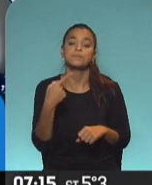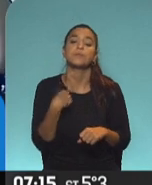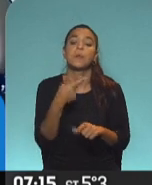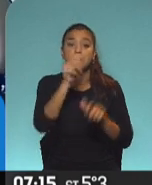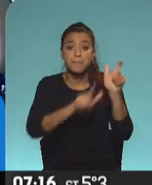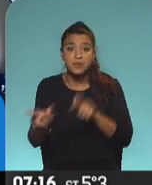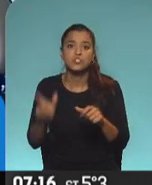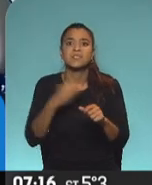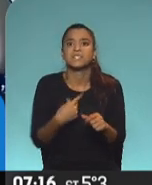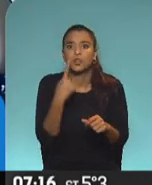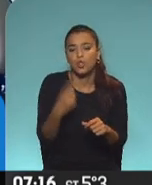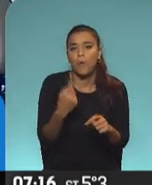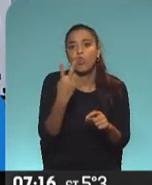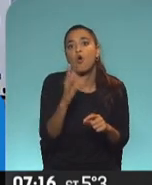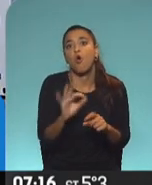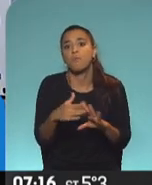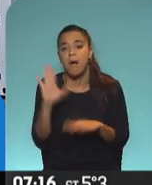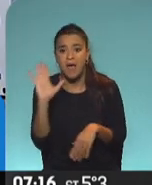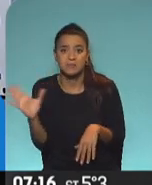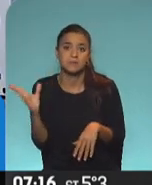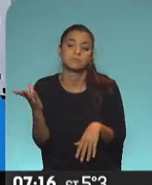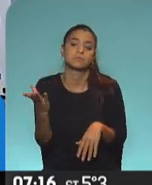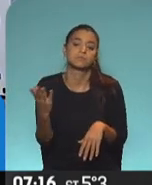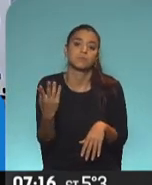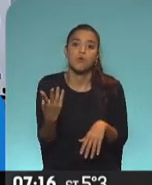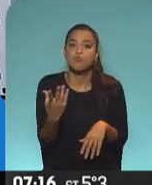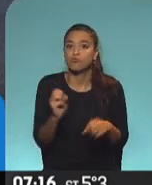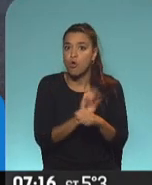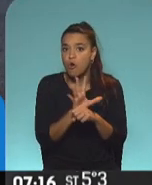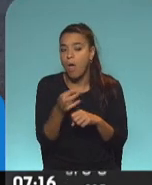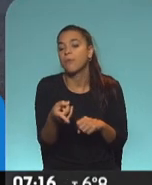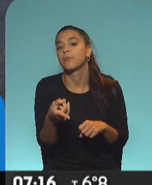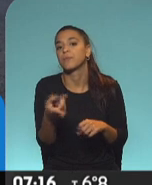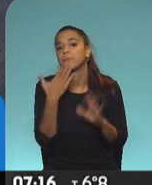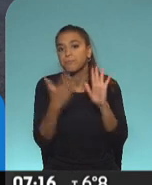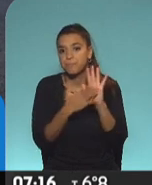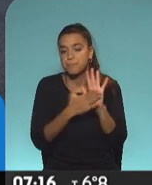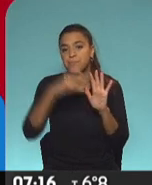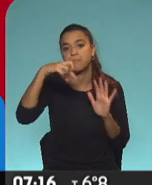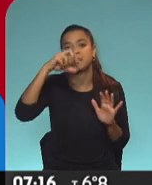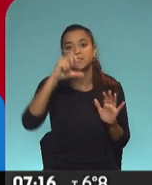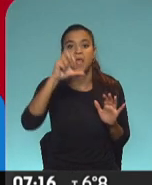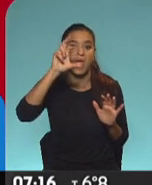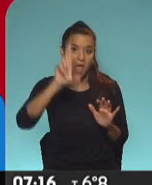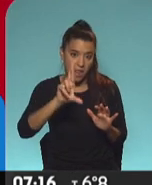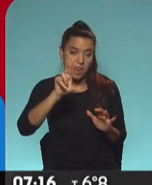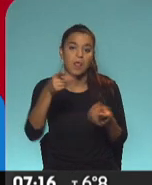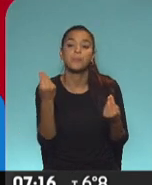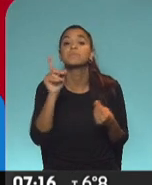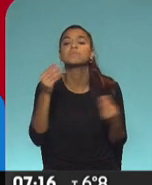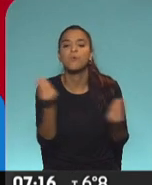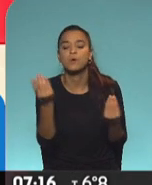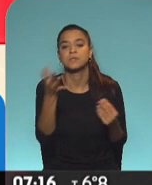dos o más síntomas compatibles con coronavirus serán testeados con el método PCR, que consiste en